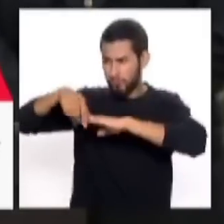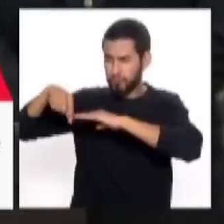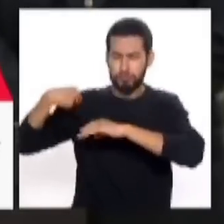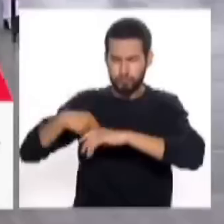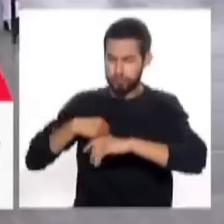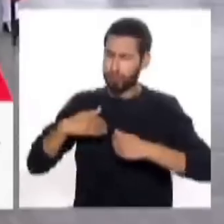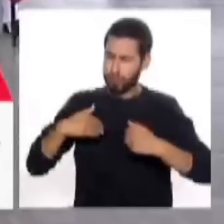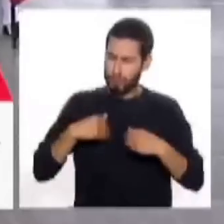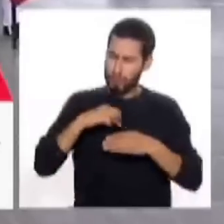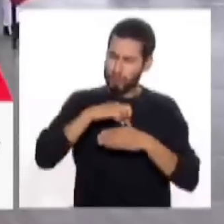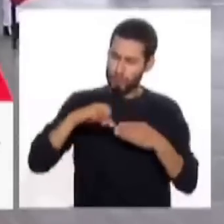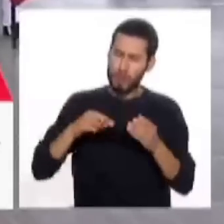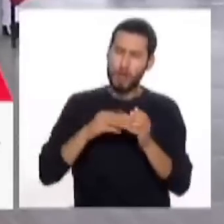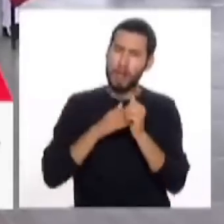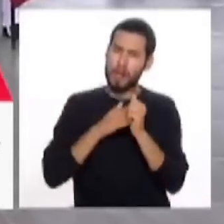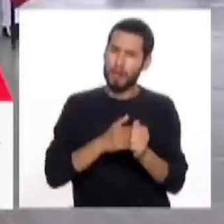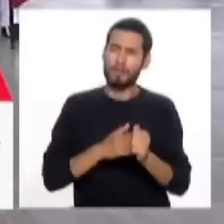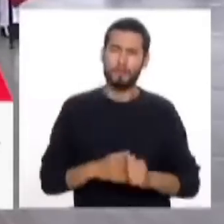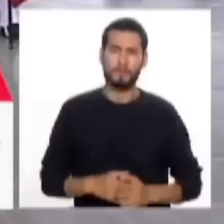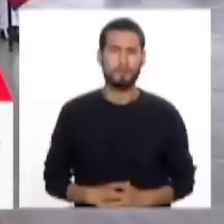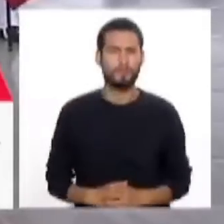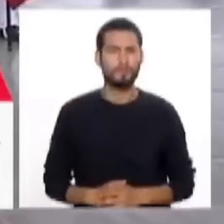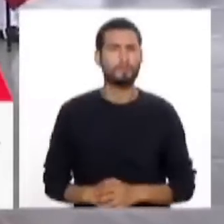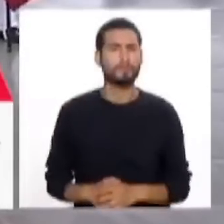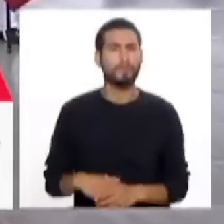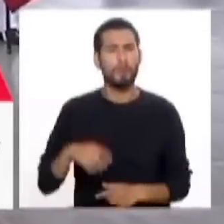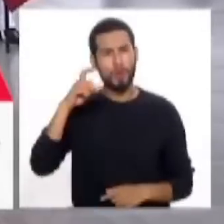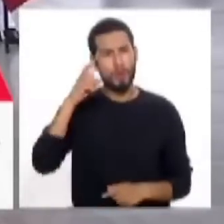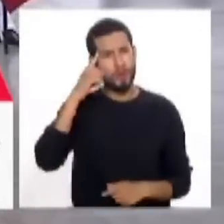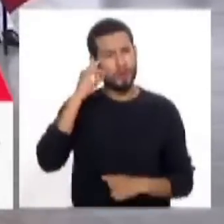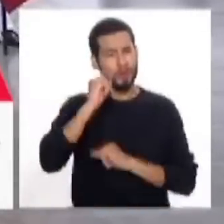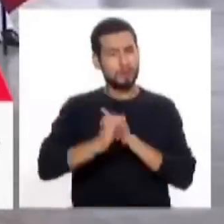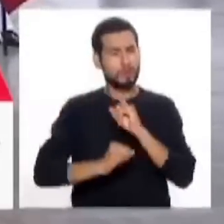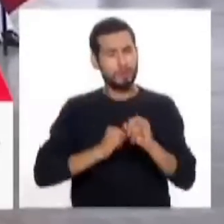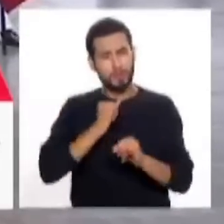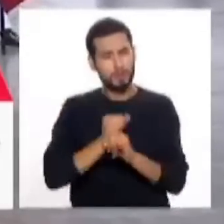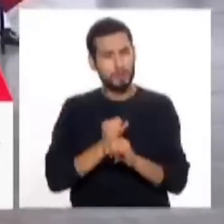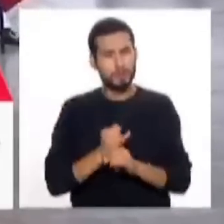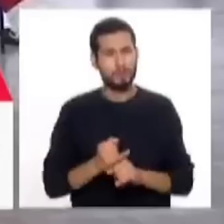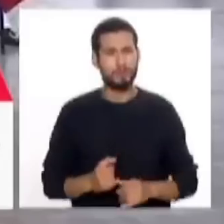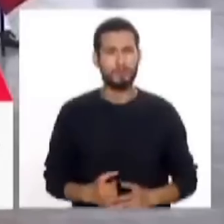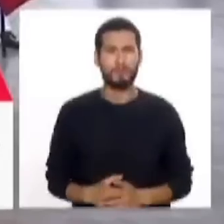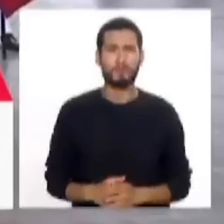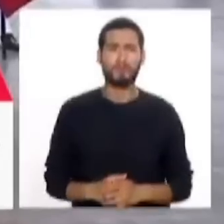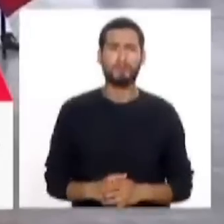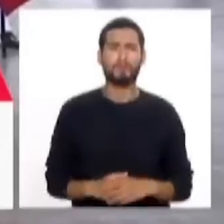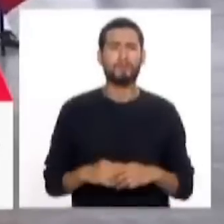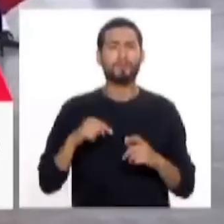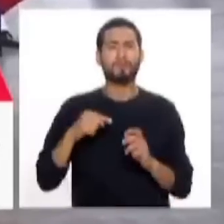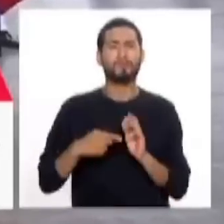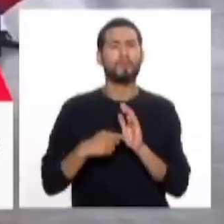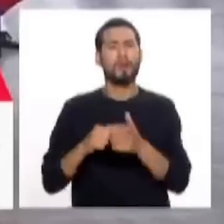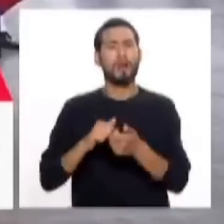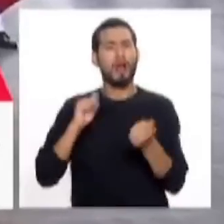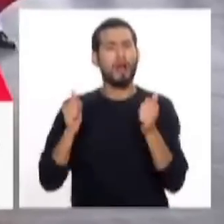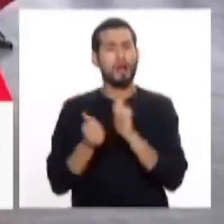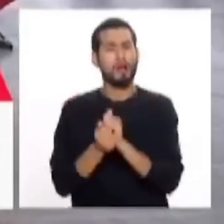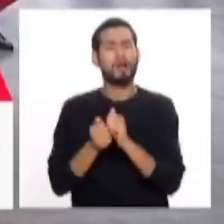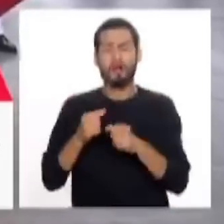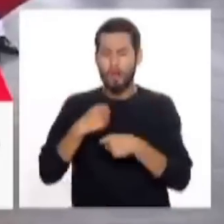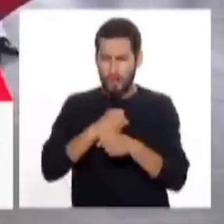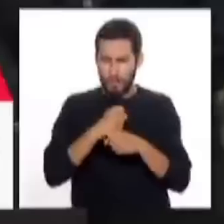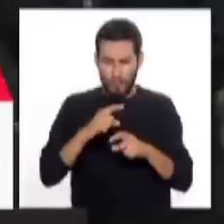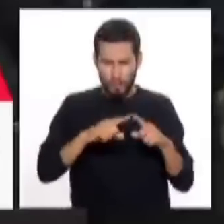liderazgo. La dinámica de la política internacional ha marcado un cambio en el desarrollo de las